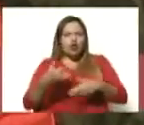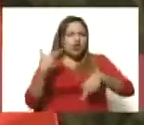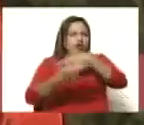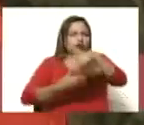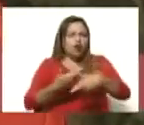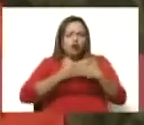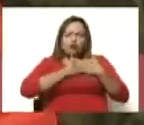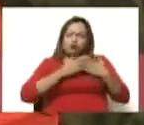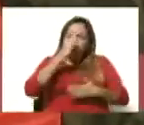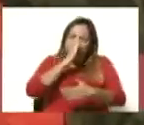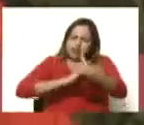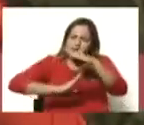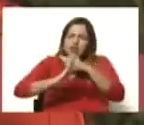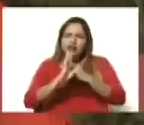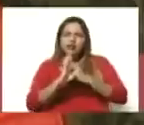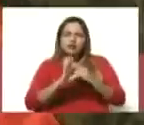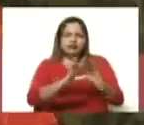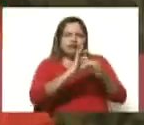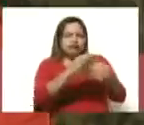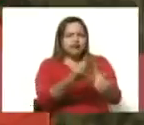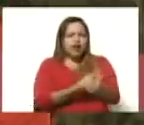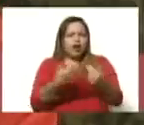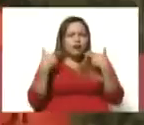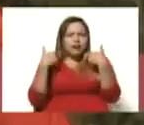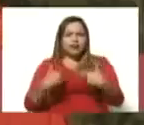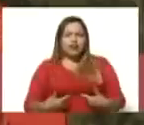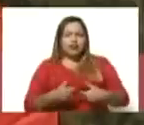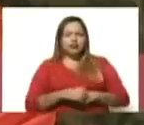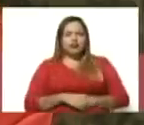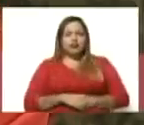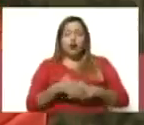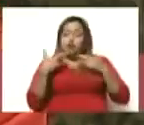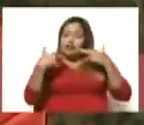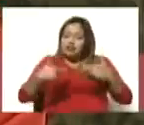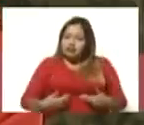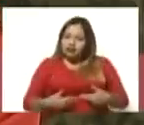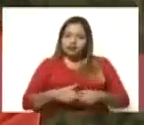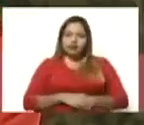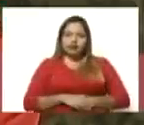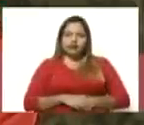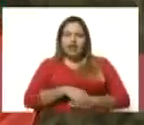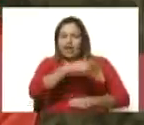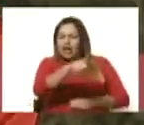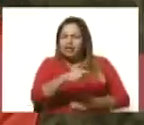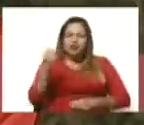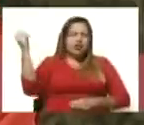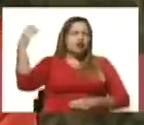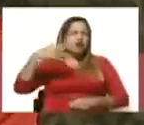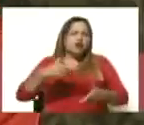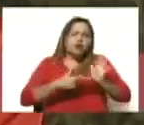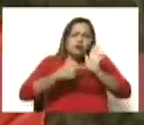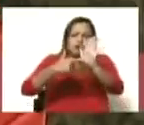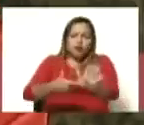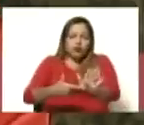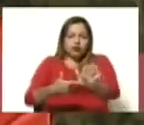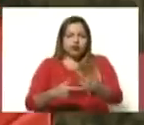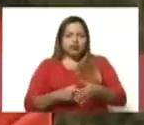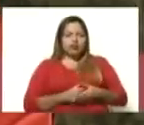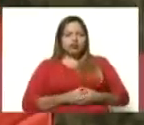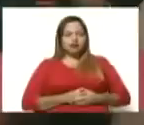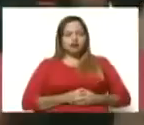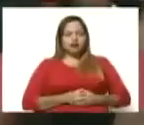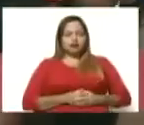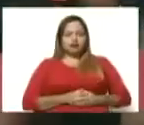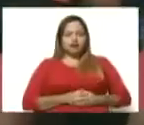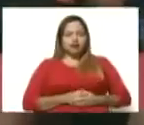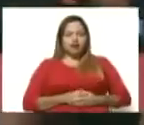la humildad, es la hermandad, es la humanidad, la humanidad. Esa ha sido la luz que alumbra.